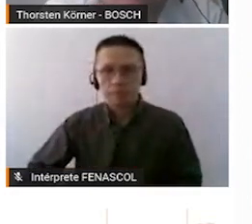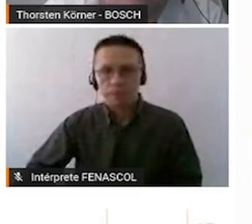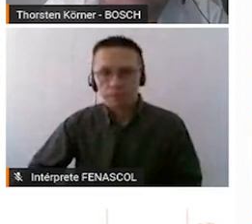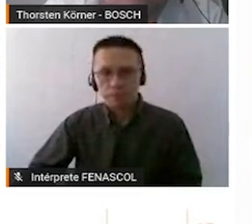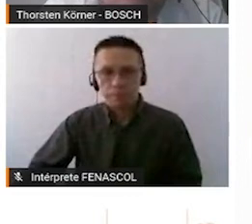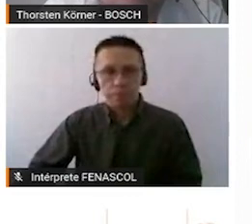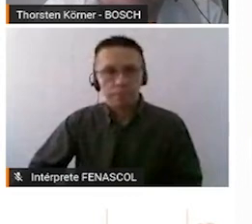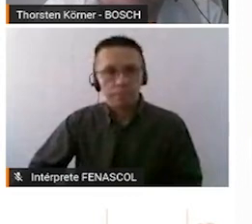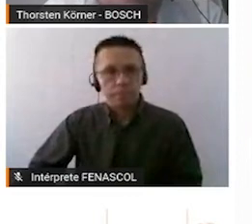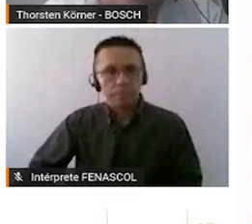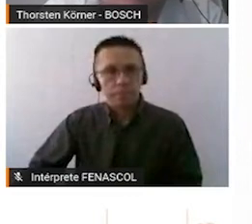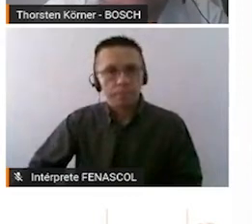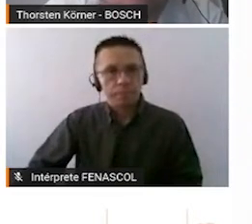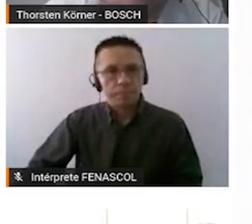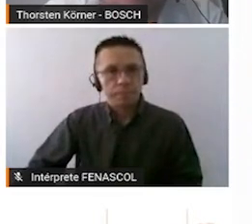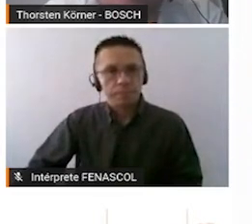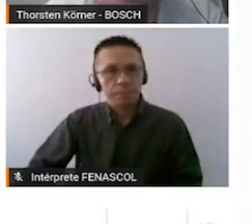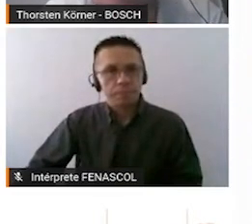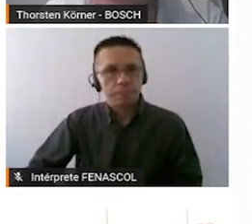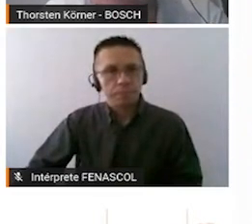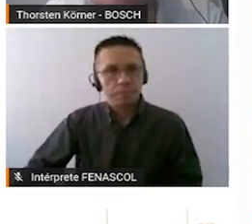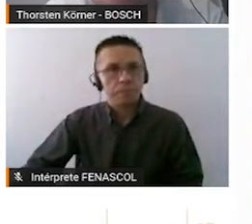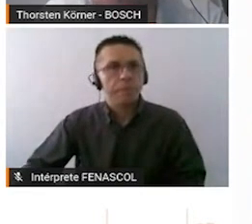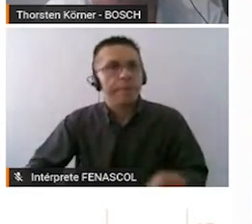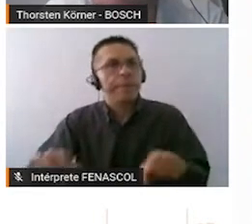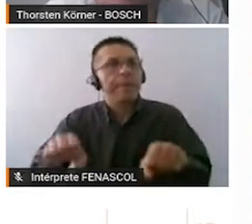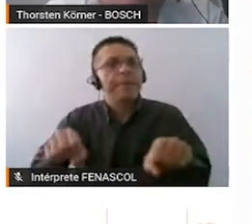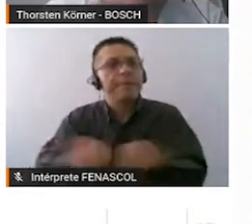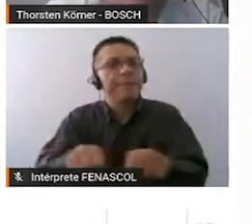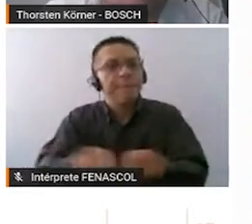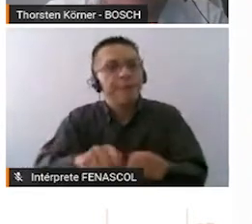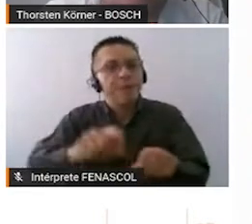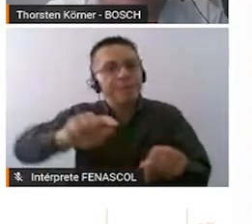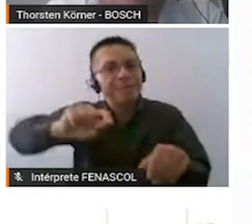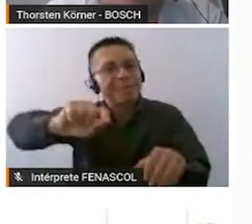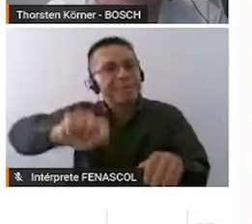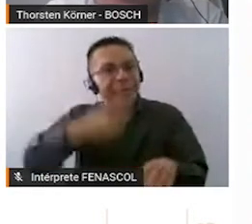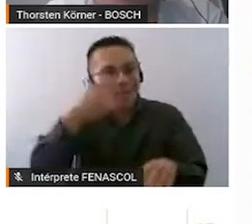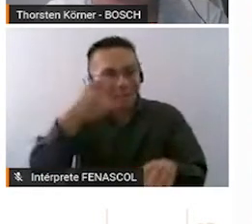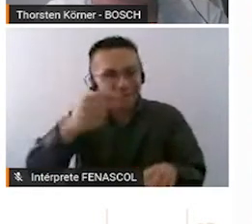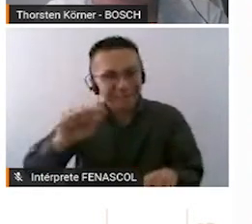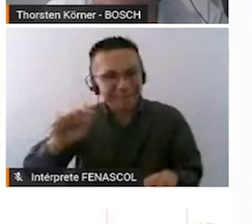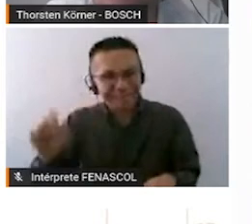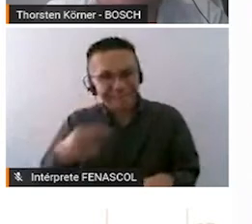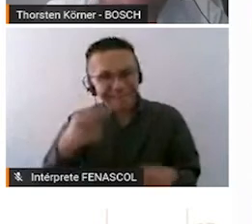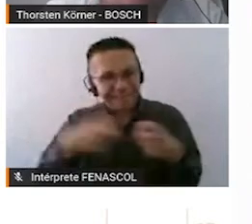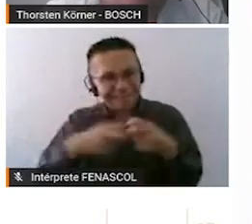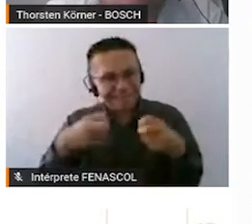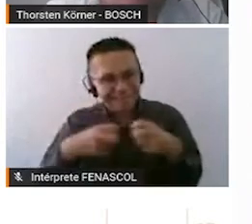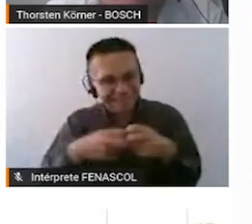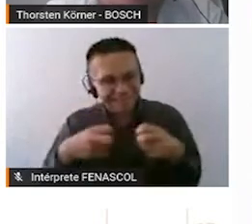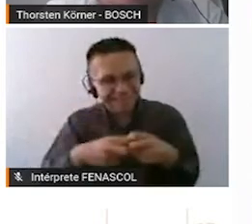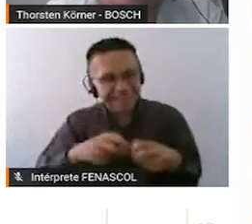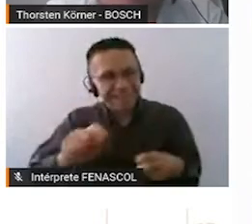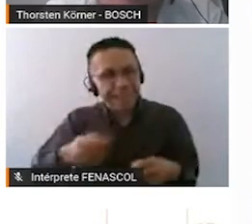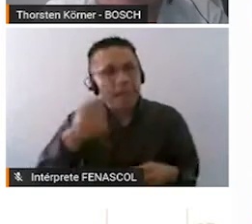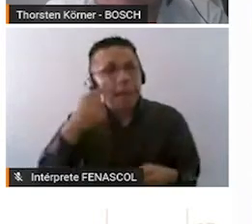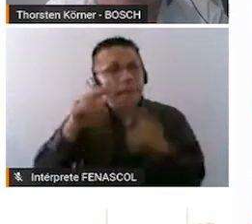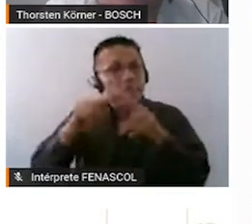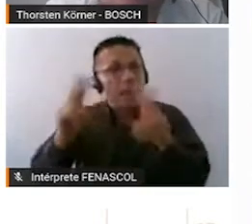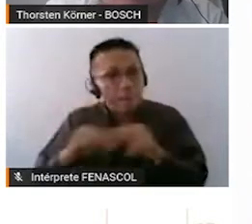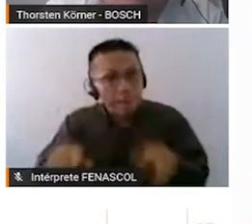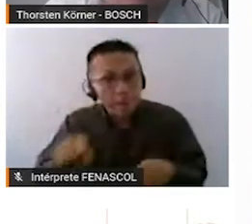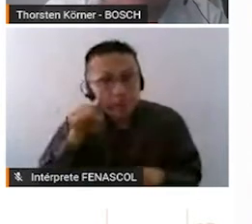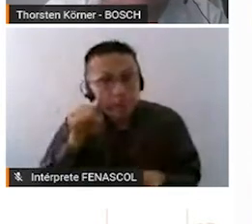marca de zapatos deportivos Nike. Existe una página Nike ID en donde me es